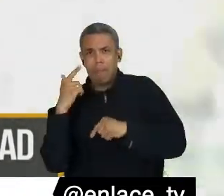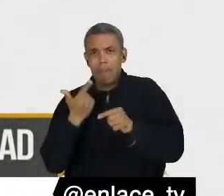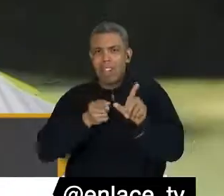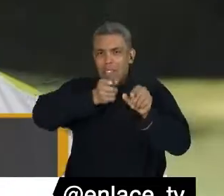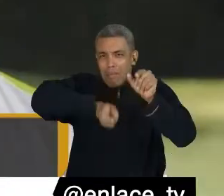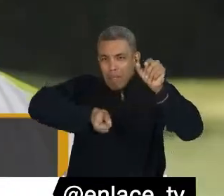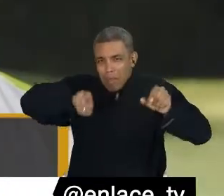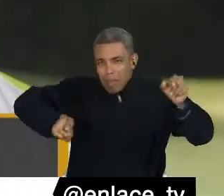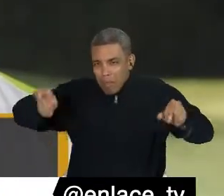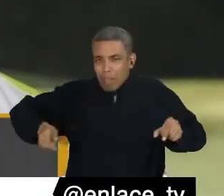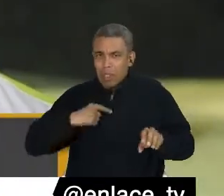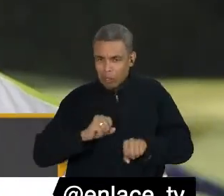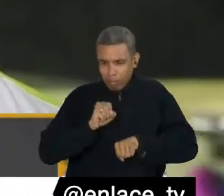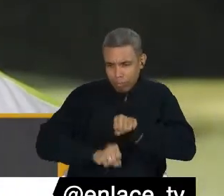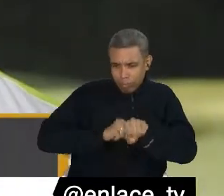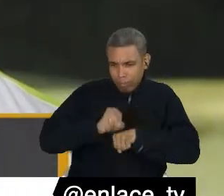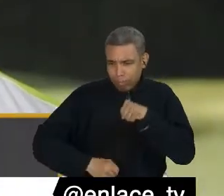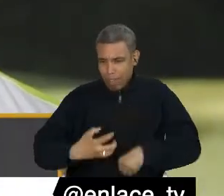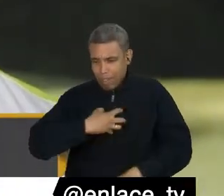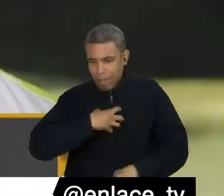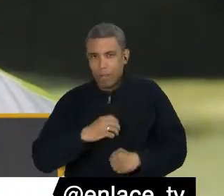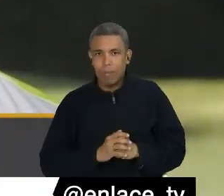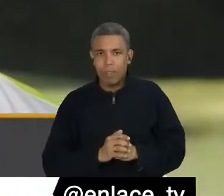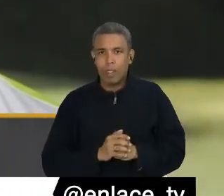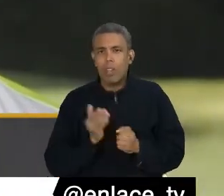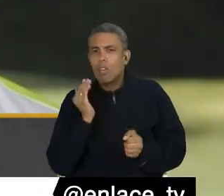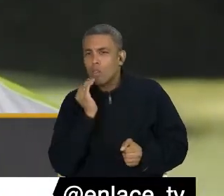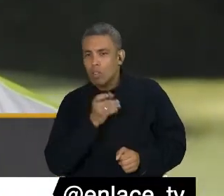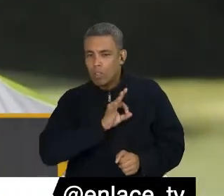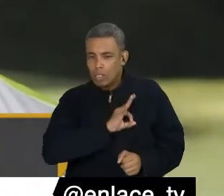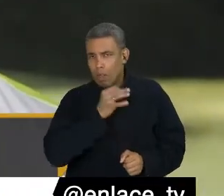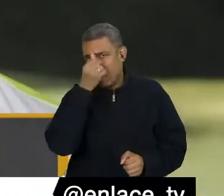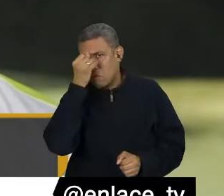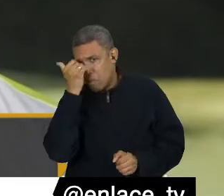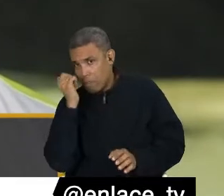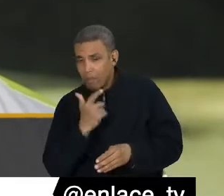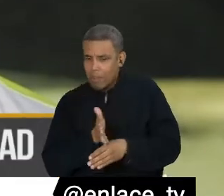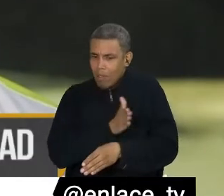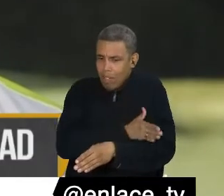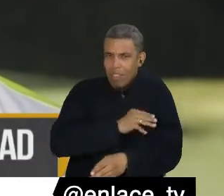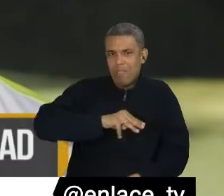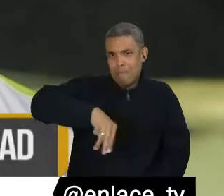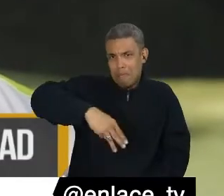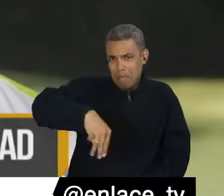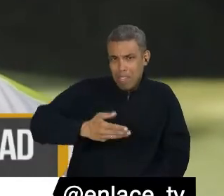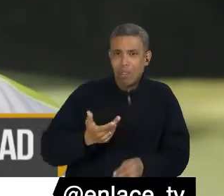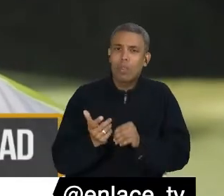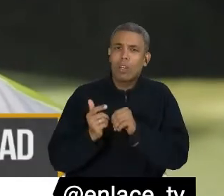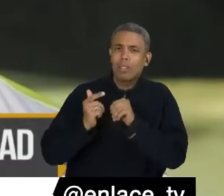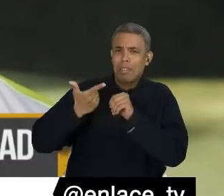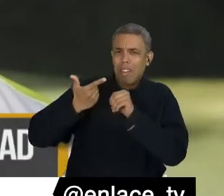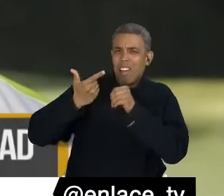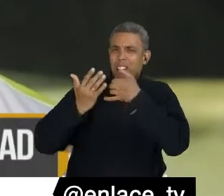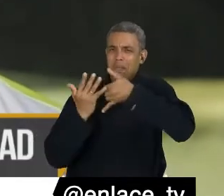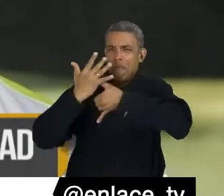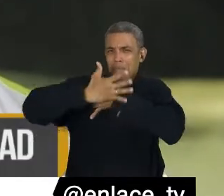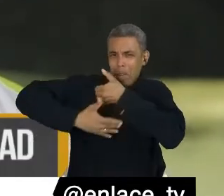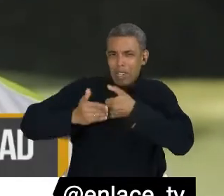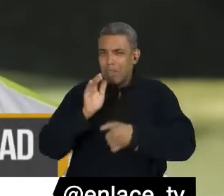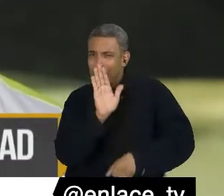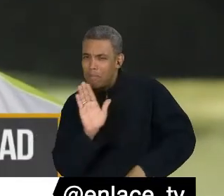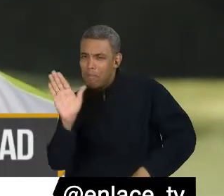Las válidas se van a realizar el sábado y el domingo, pero a partir de hoy miércoles ya están llegando competidores de distintos departamentos